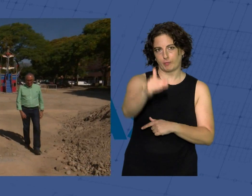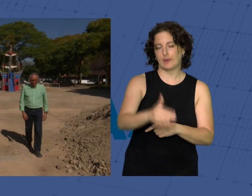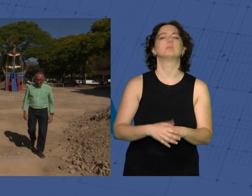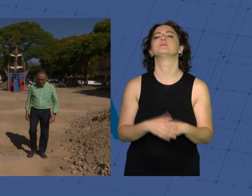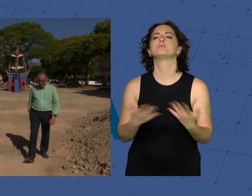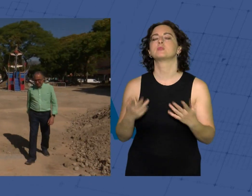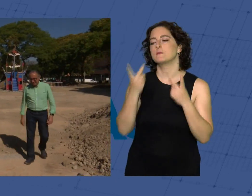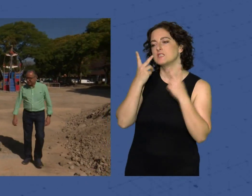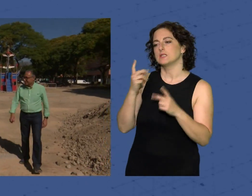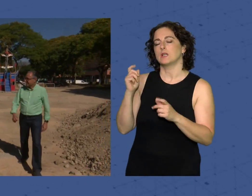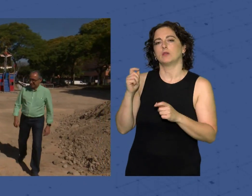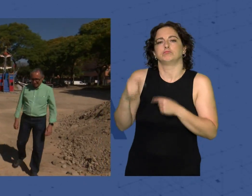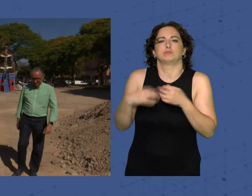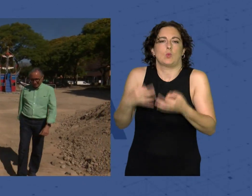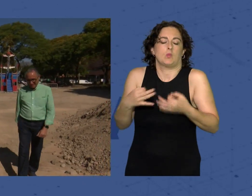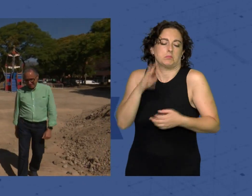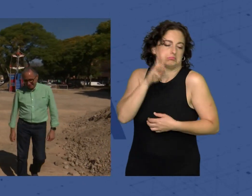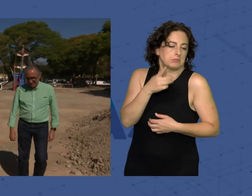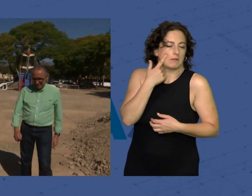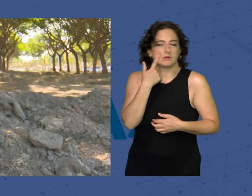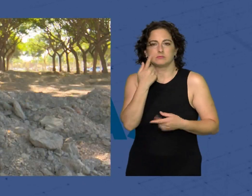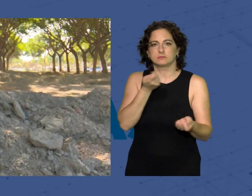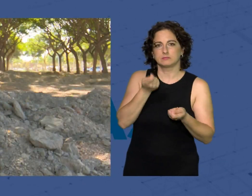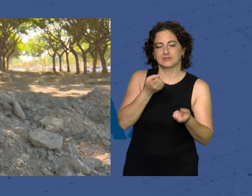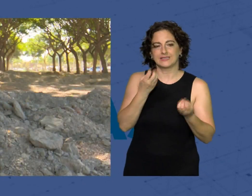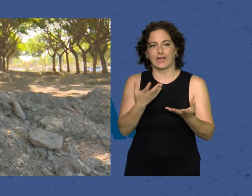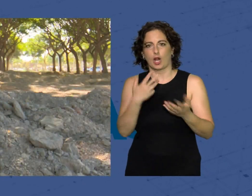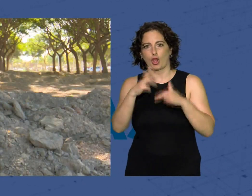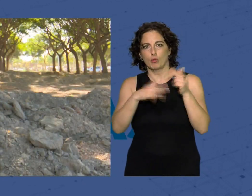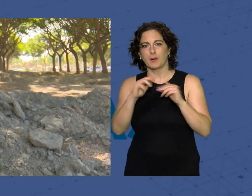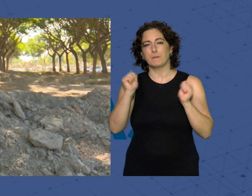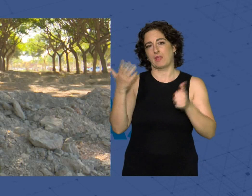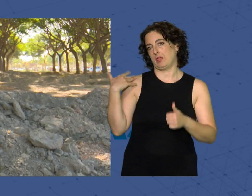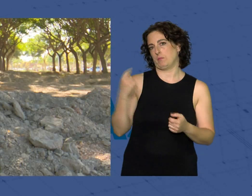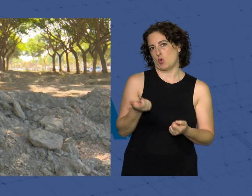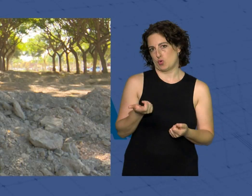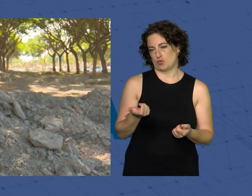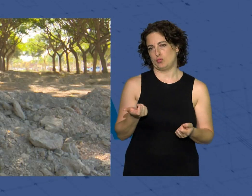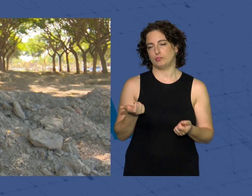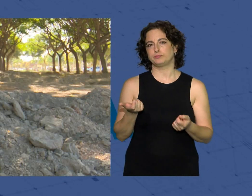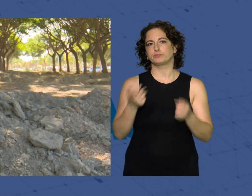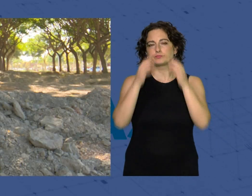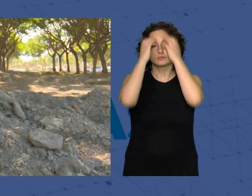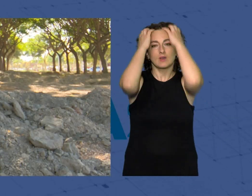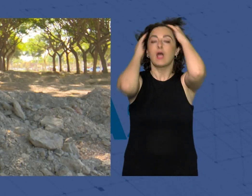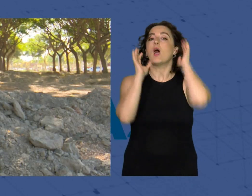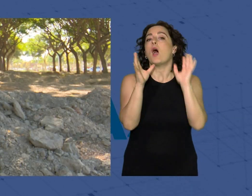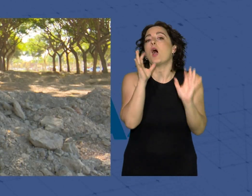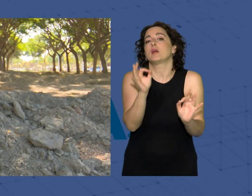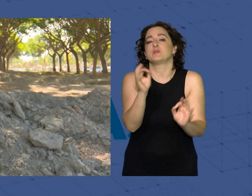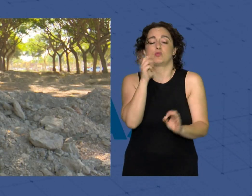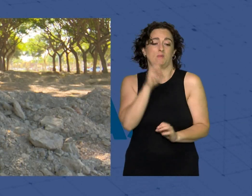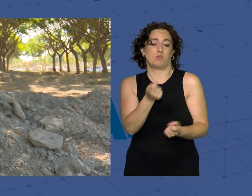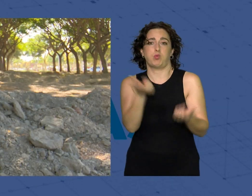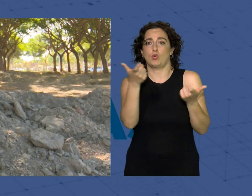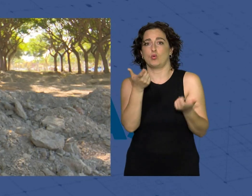visita rutinaria para ver cómo están transcurriendo las obras empezaron hace relativamente poco y ahora mismo se ve muy poco